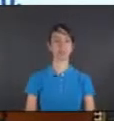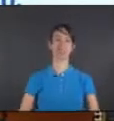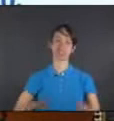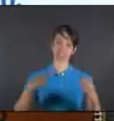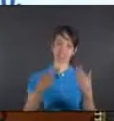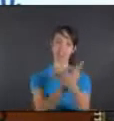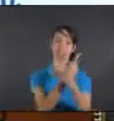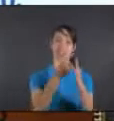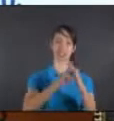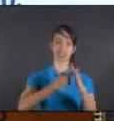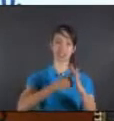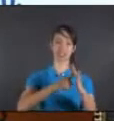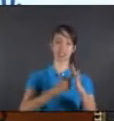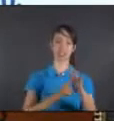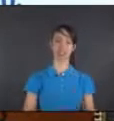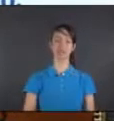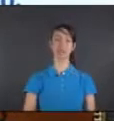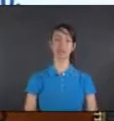A ver. Eso no está muerto.